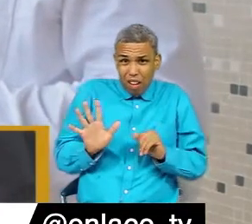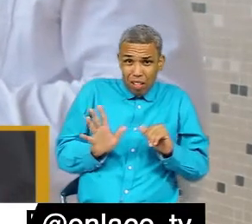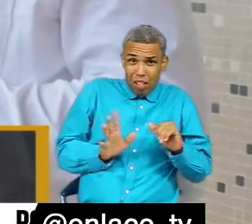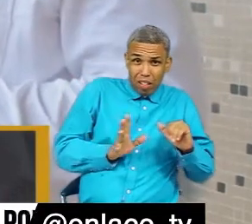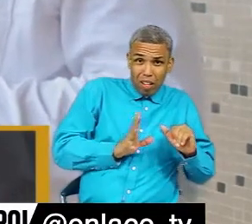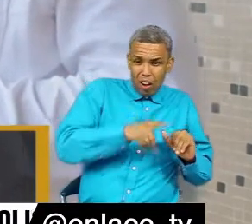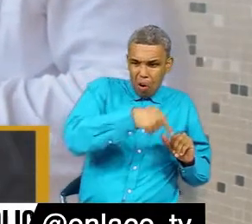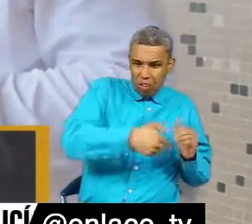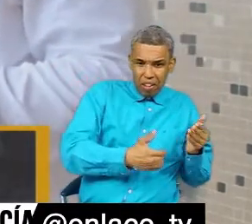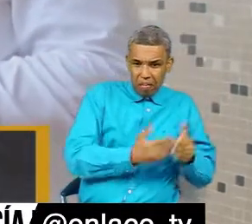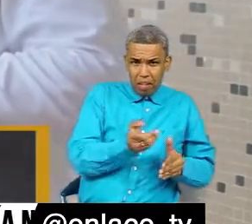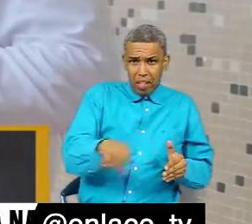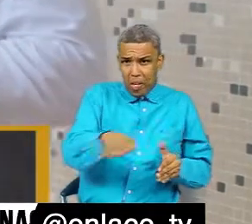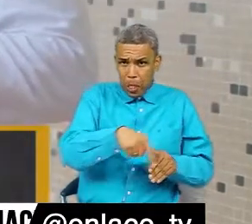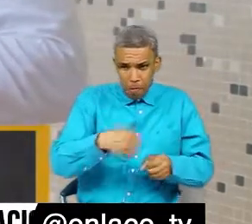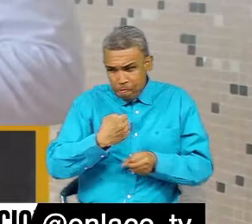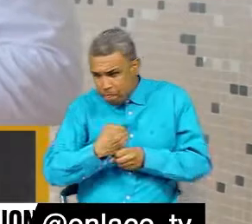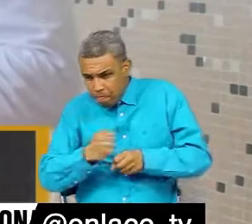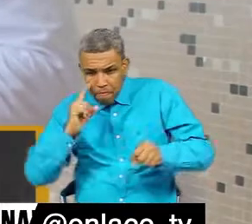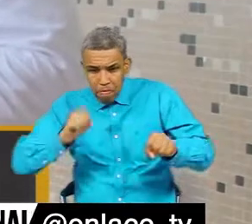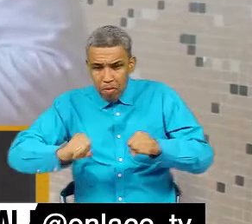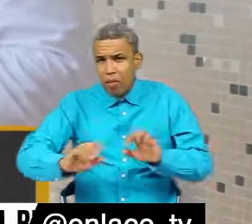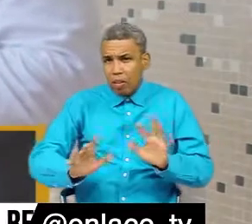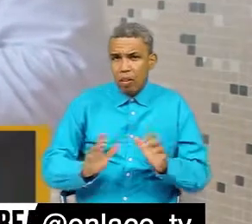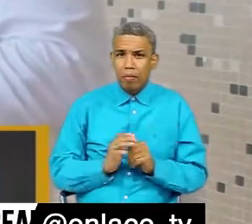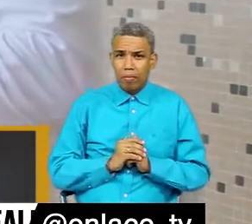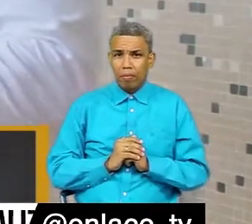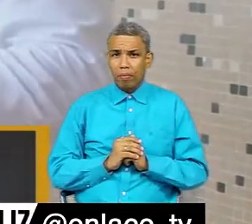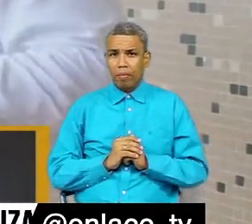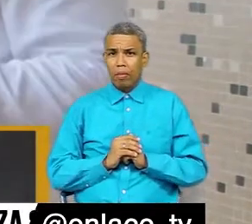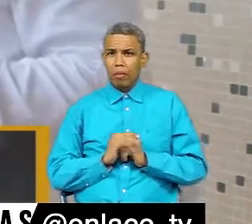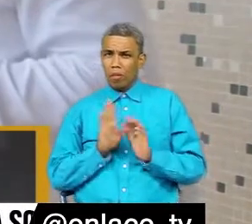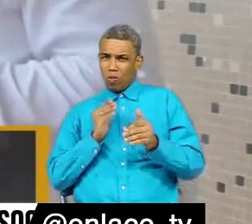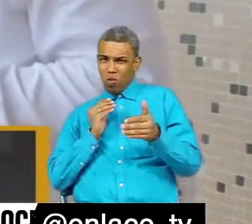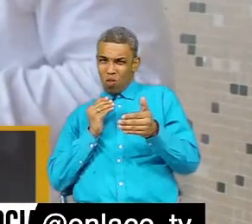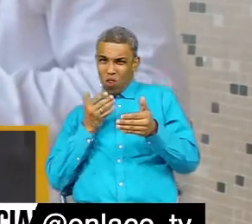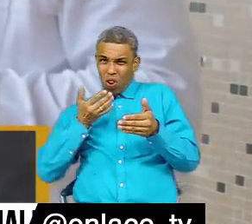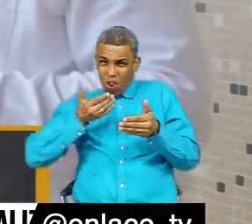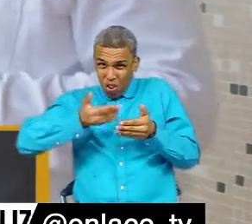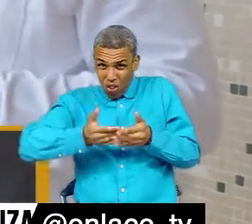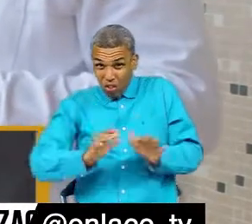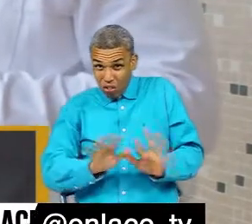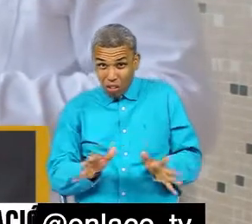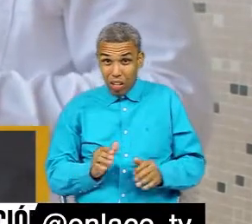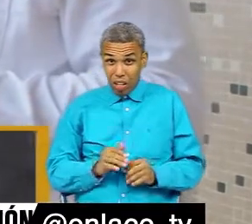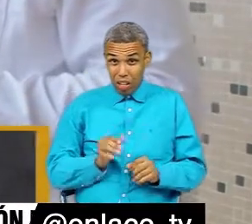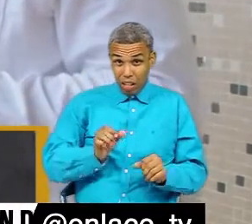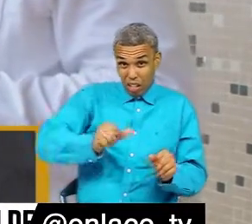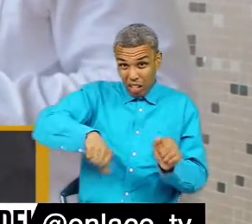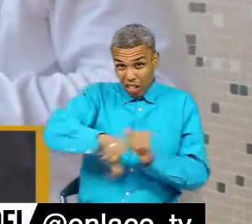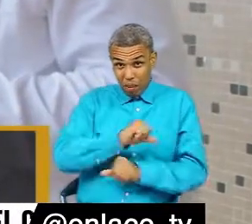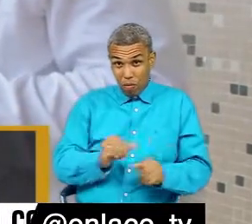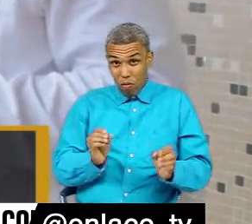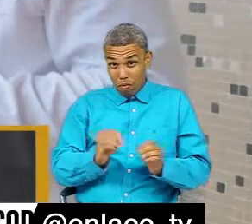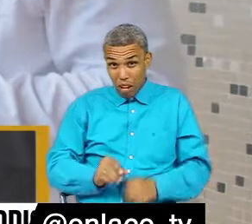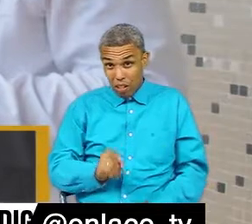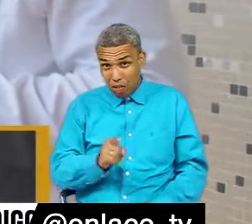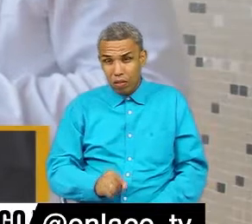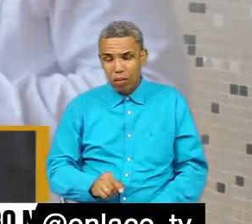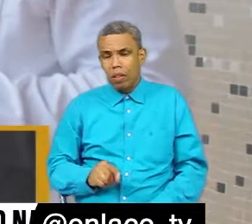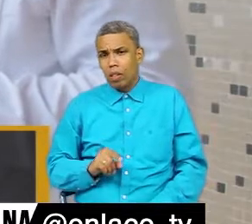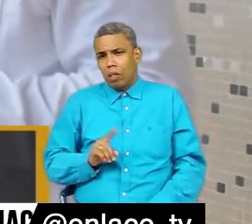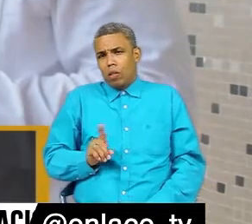en propiedad. ¿Hay expectativa de que podría darse otros cambios en institutos descentralizados con esta nómina, ya termina el año? No, en este aspiramos que